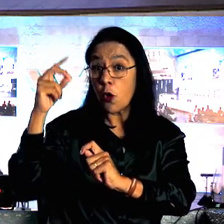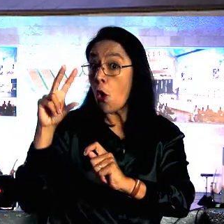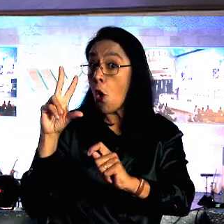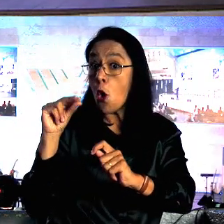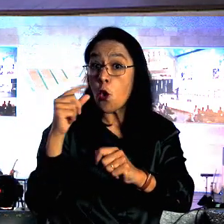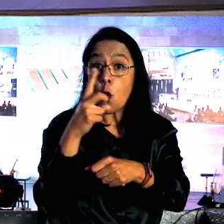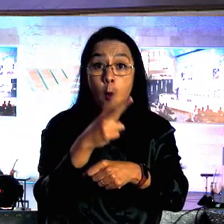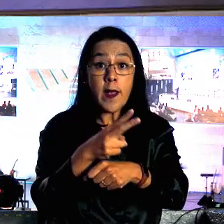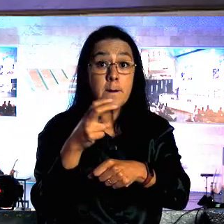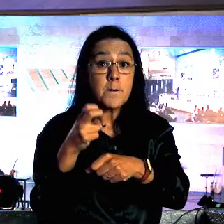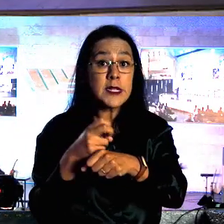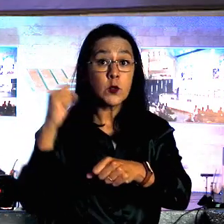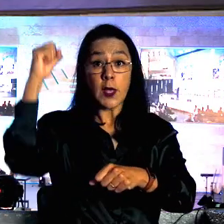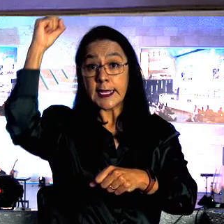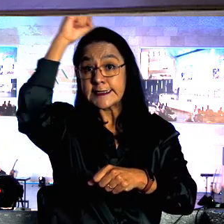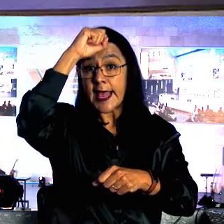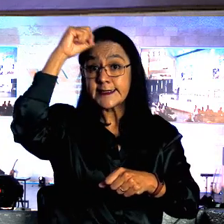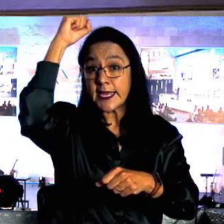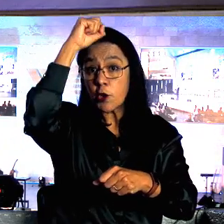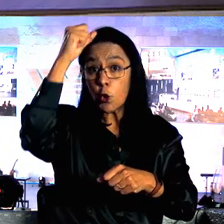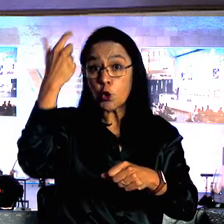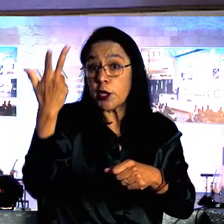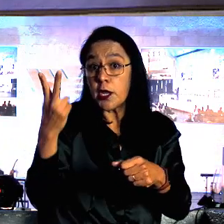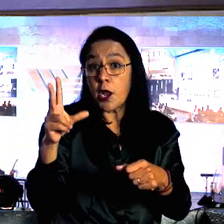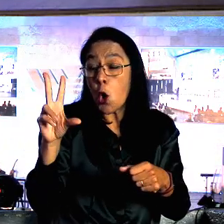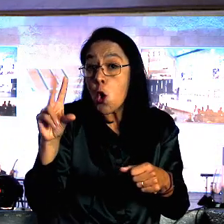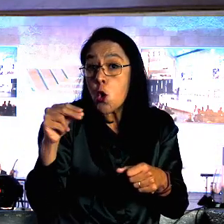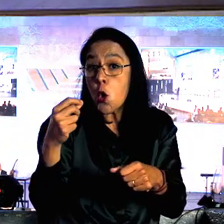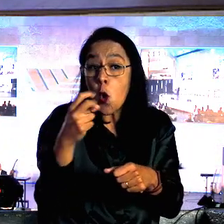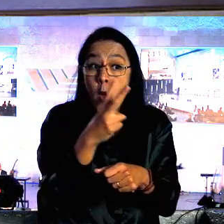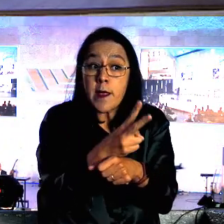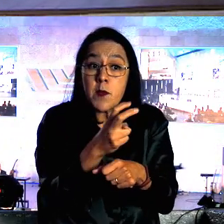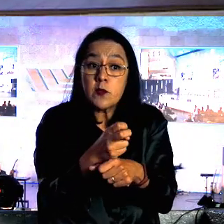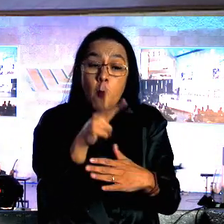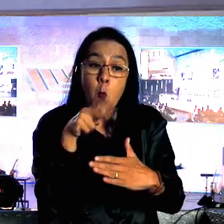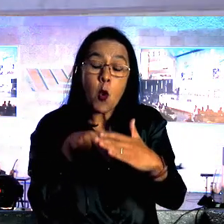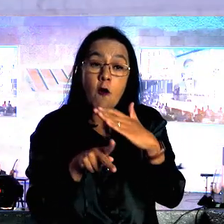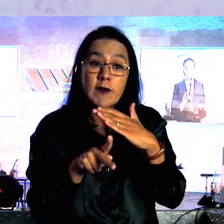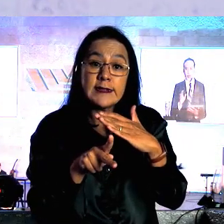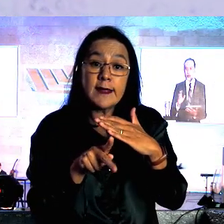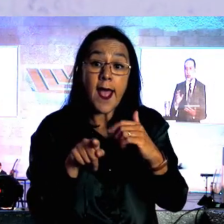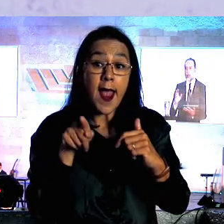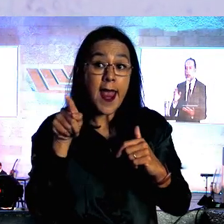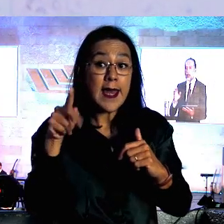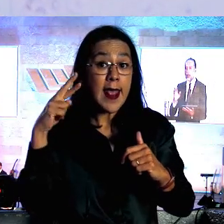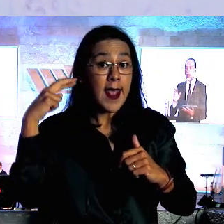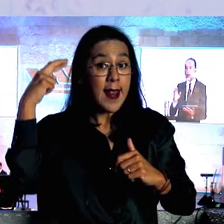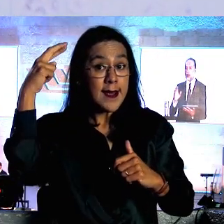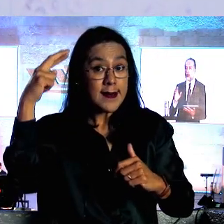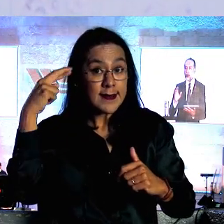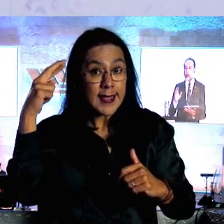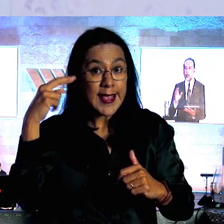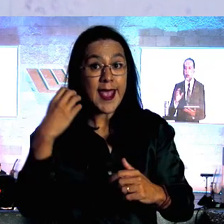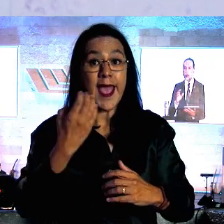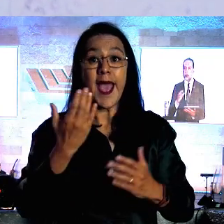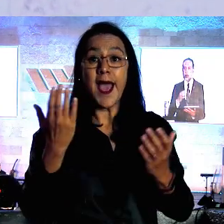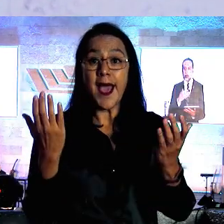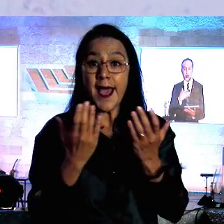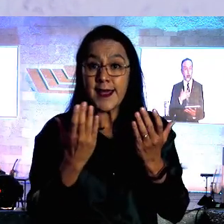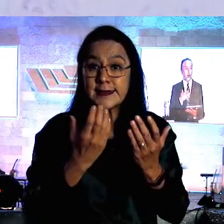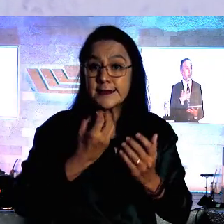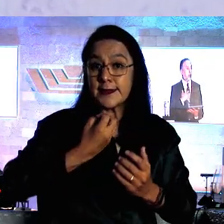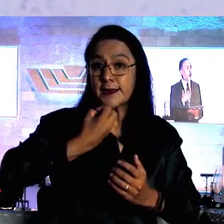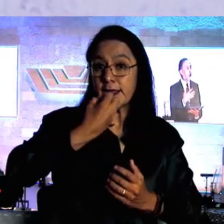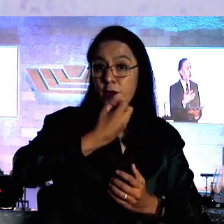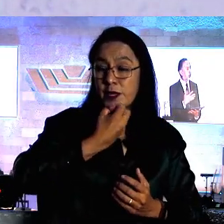invitó a ningún profeta, él personalmente hace la oración. Y eso nos enseña que él, él es un hombre que